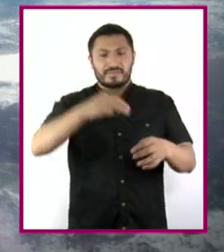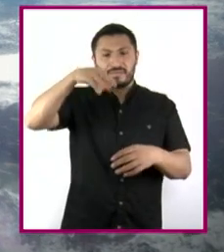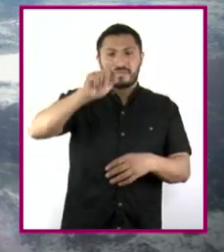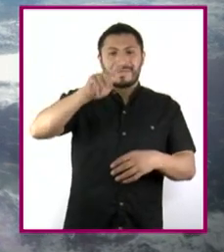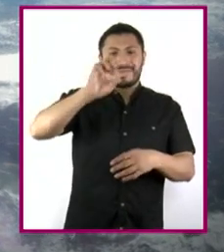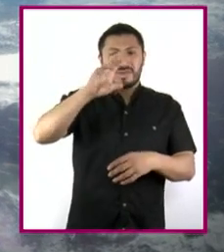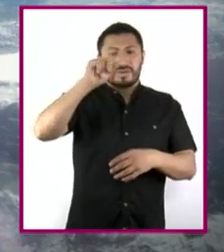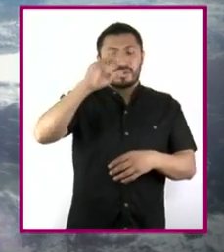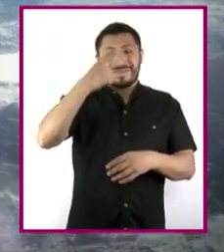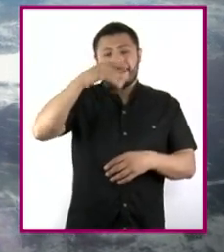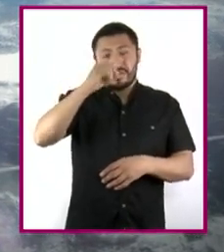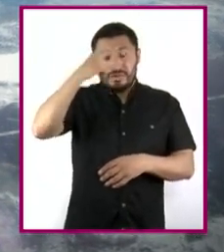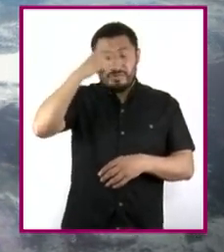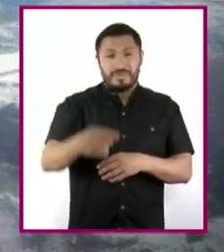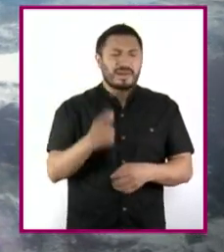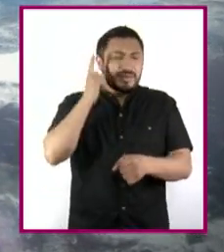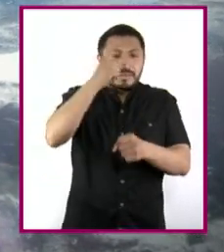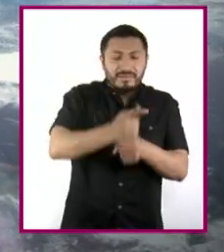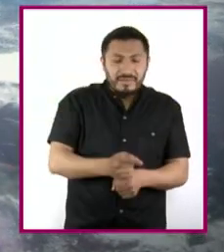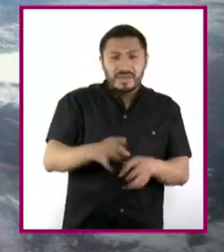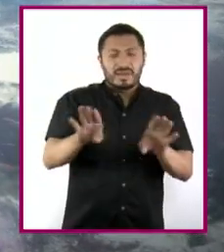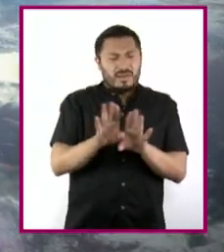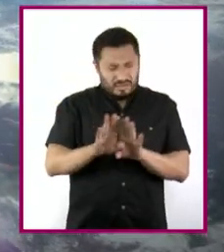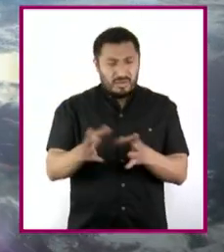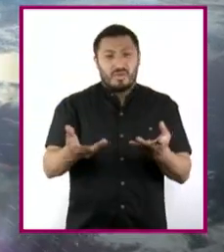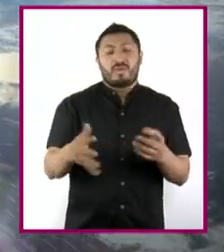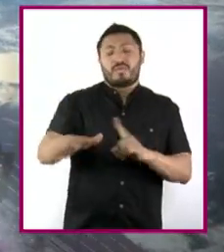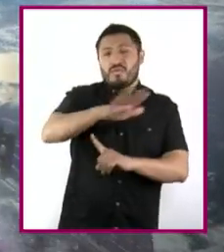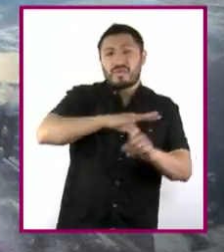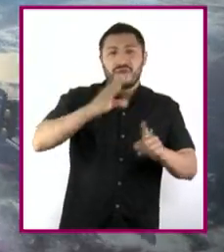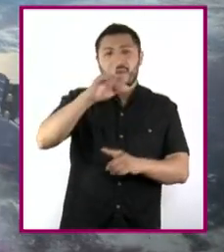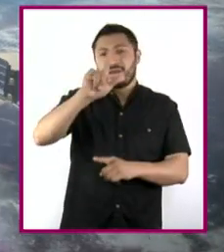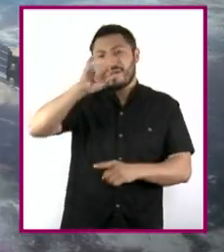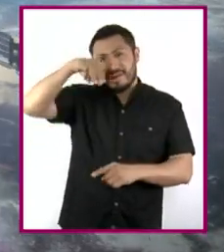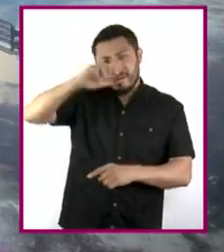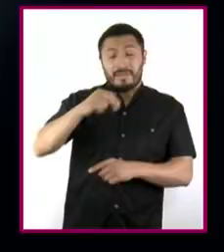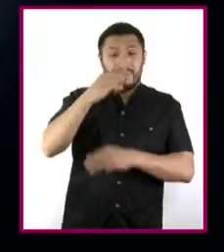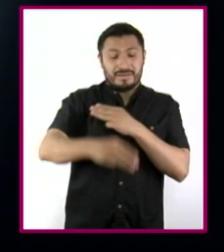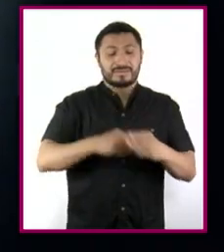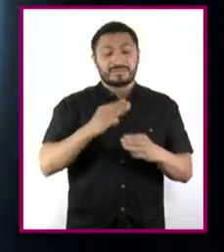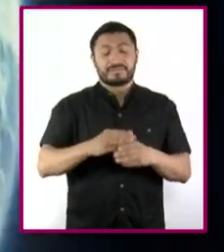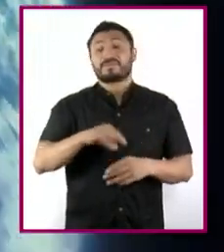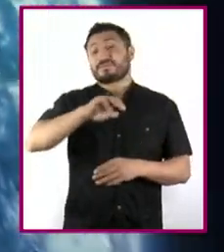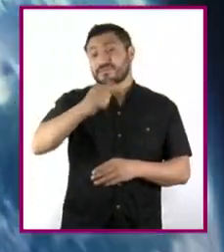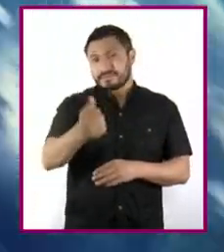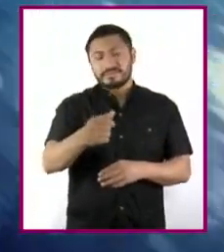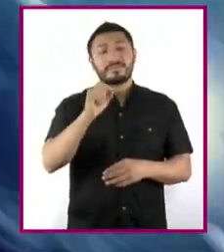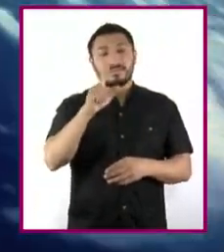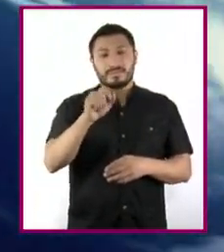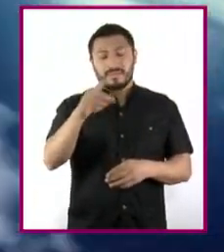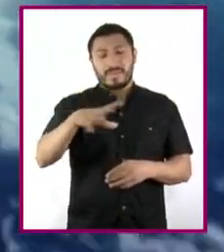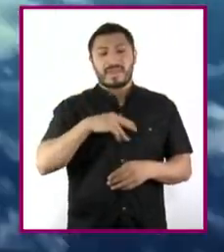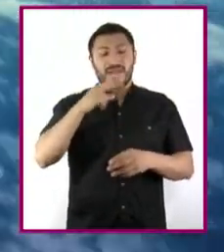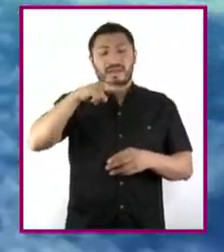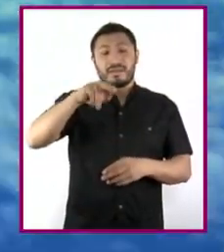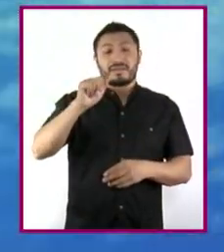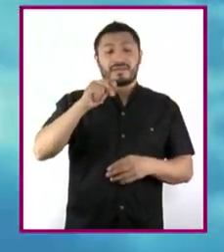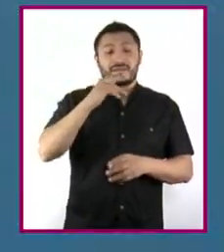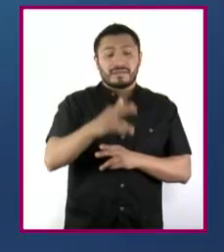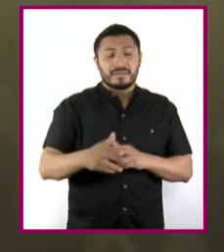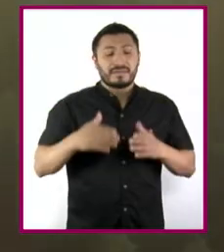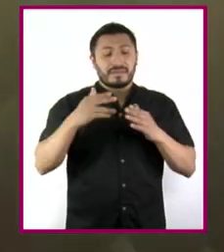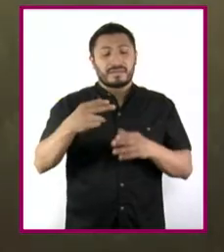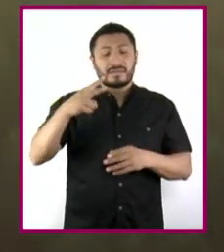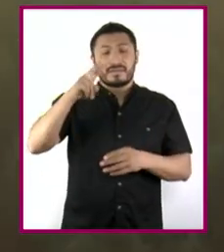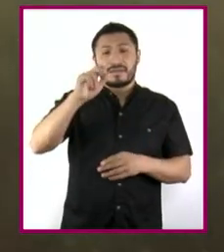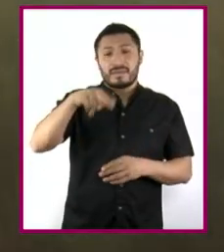son empleados para evaluar, medir y predecir con regularidad las condiciones climáticas en la Tierra. Otro tipo de satélites son los de navegación, utilizados para